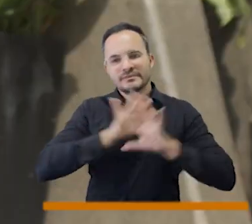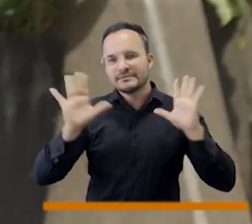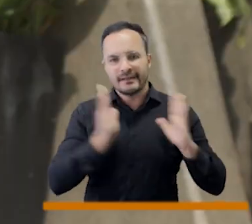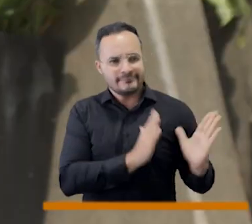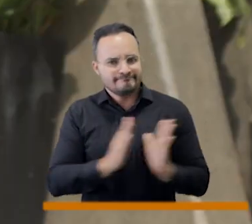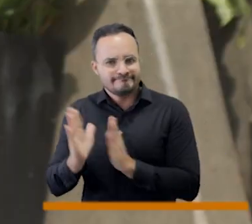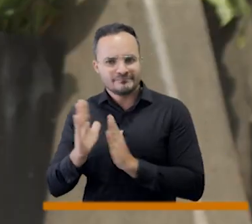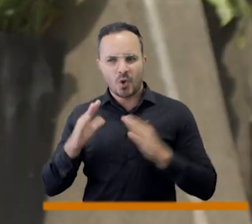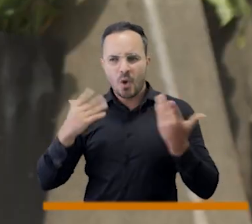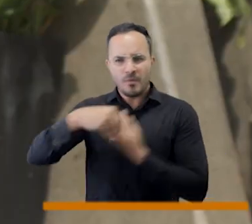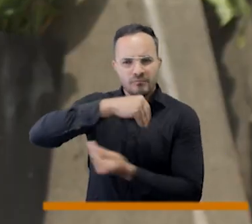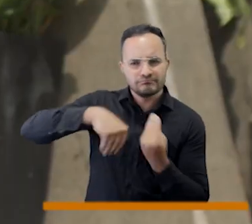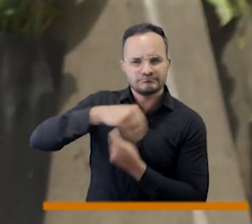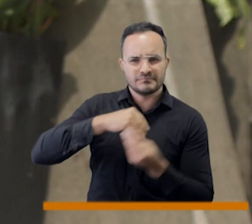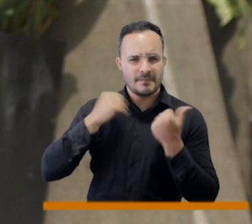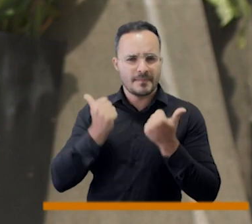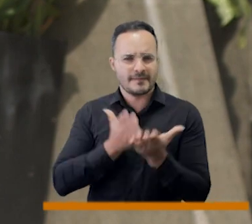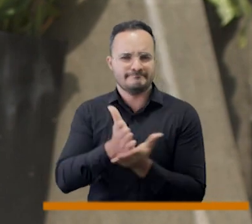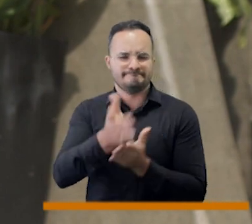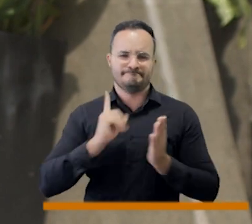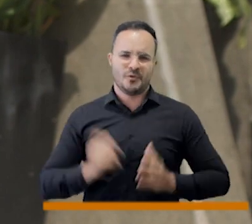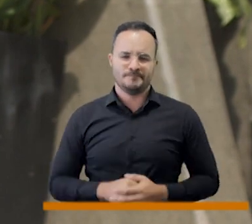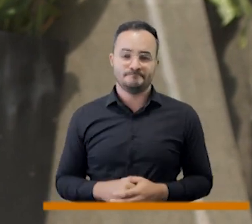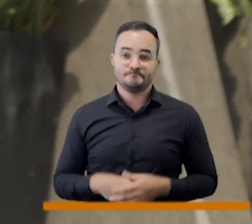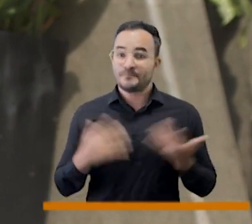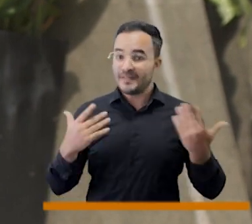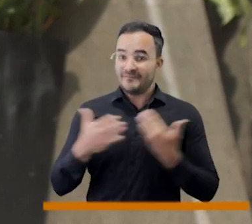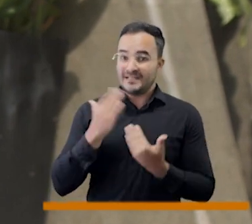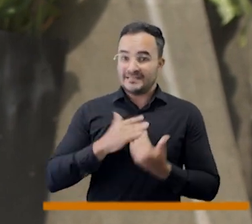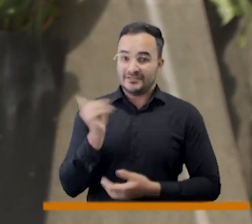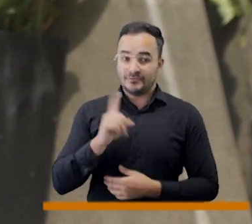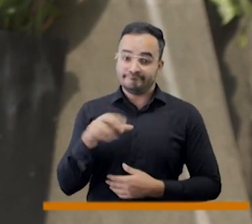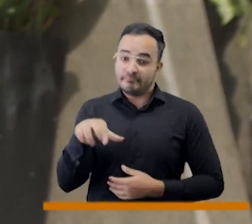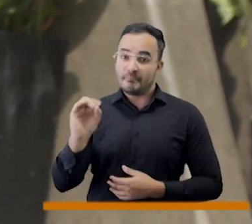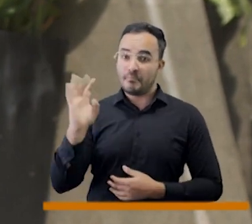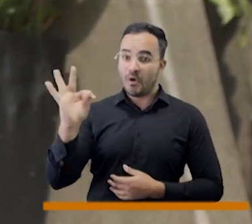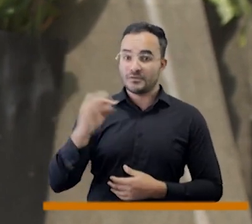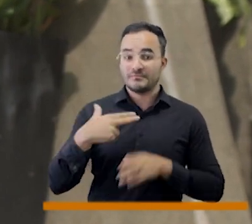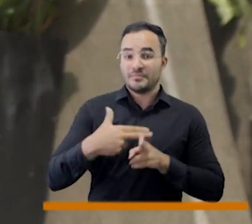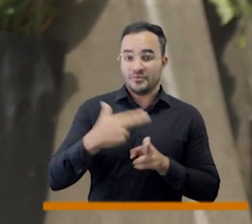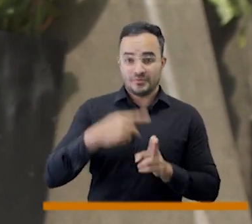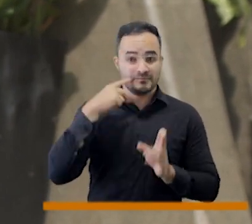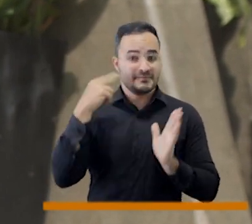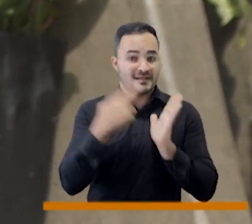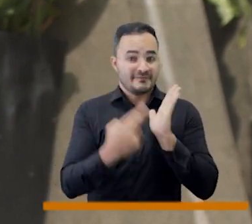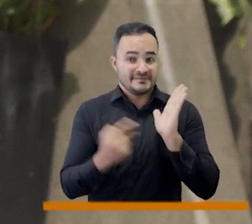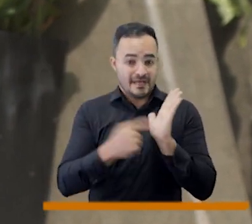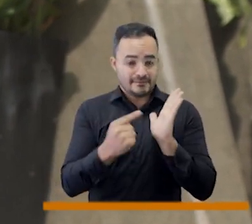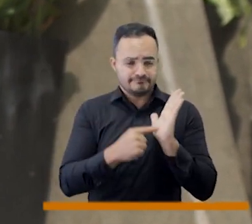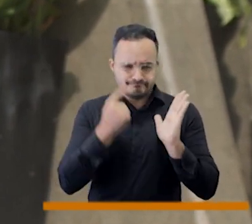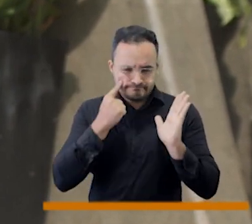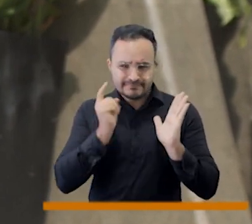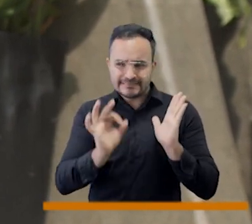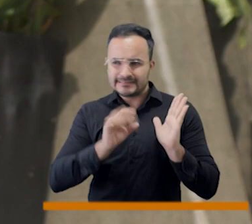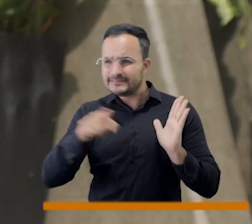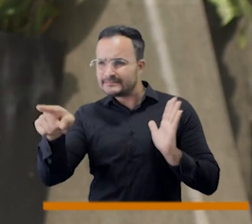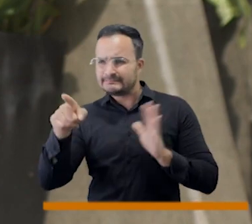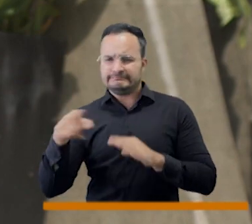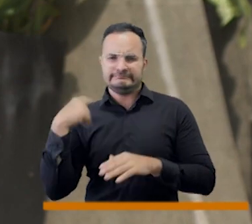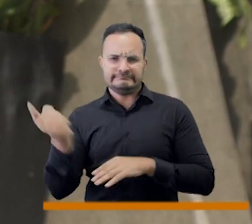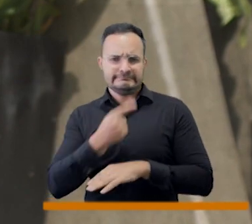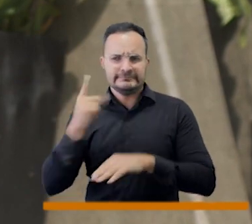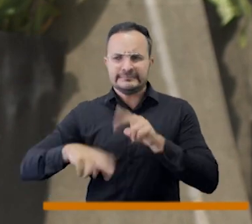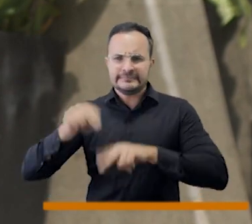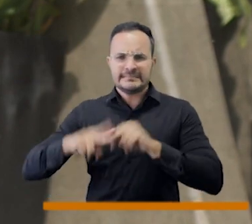La solución no está fácil, pero la revisión del POT, que debe hacerse pronto, deberá dar respuesta a esta demanda de viviendas en